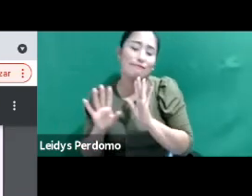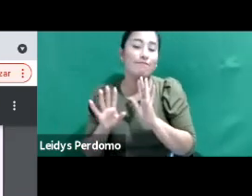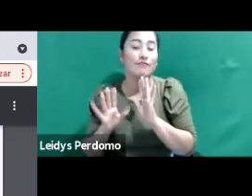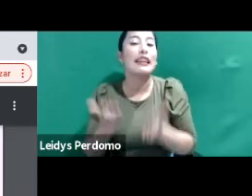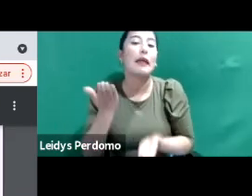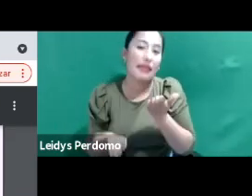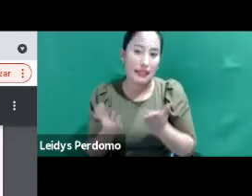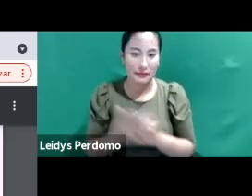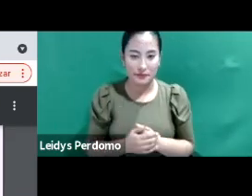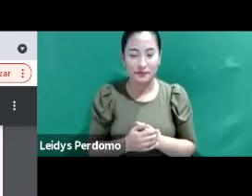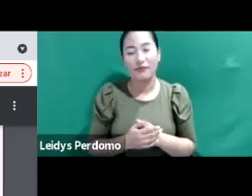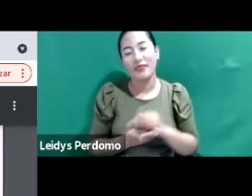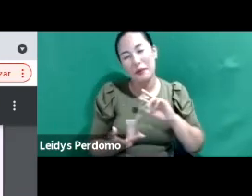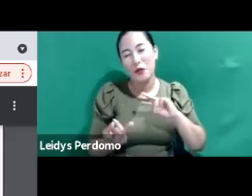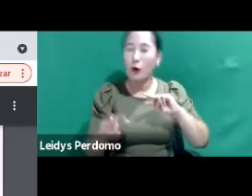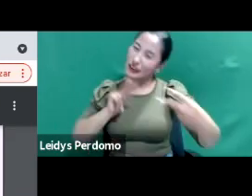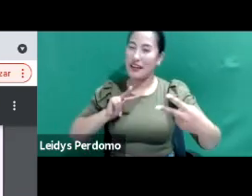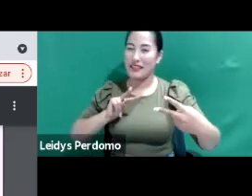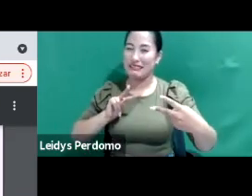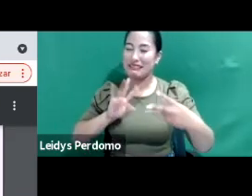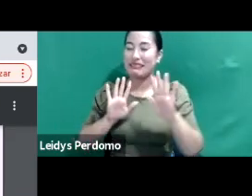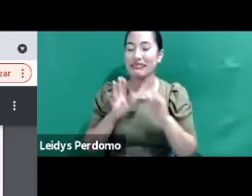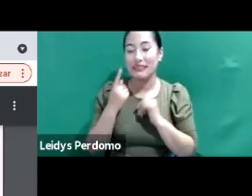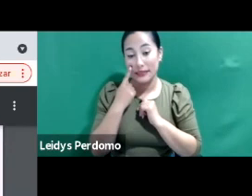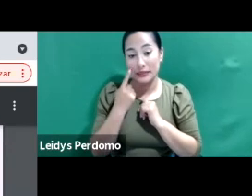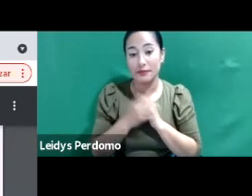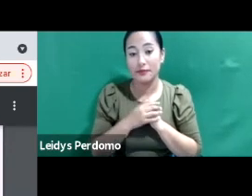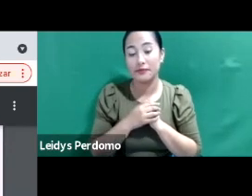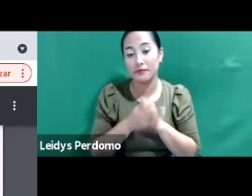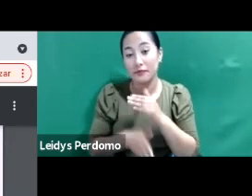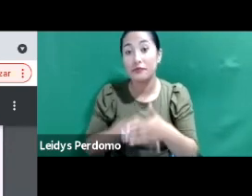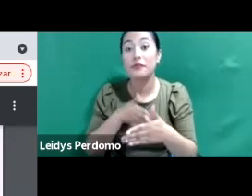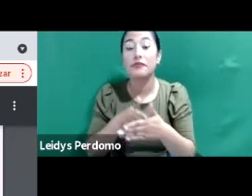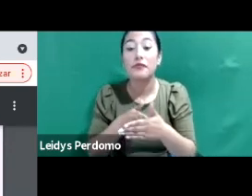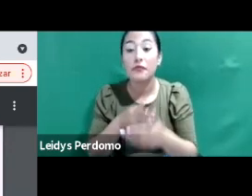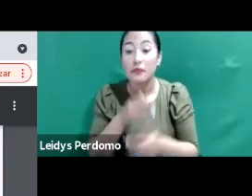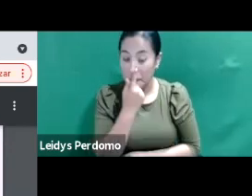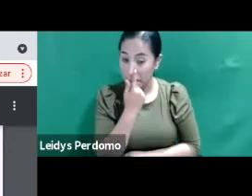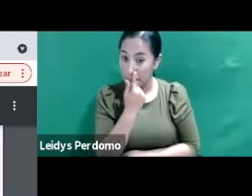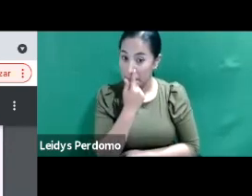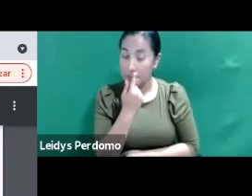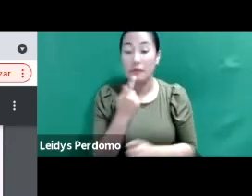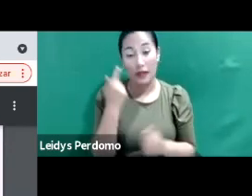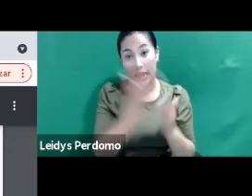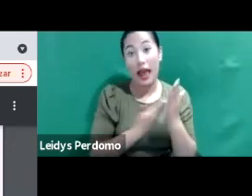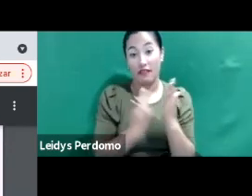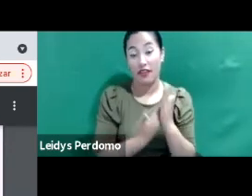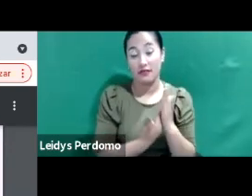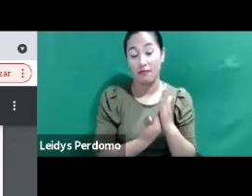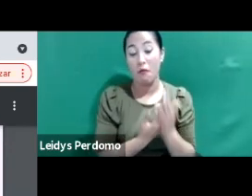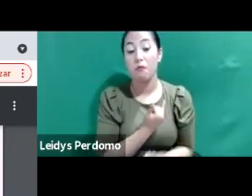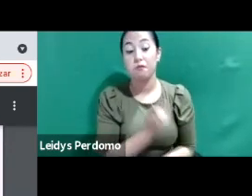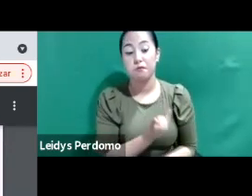a decir, pero digamos que dentro de las posturas que nosotros también tenemos basados en la evidencia, es llegar a